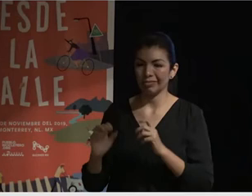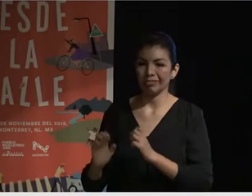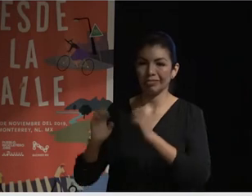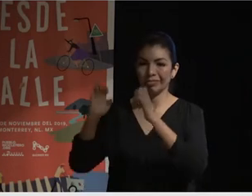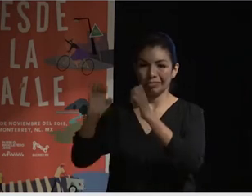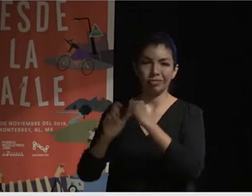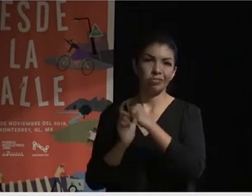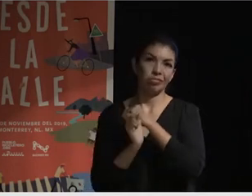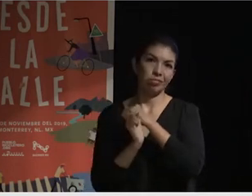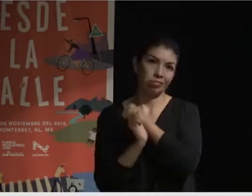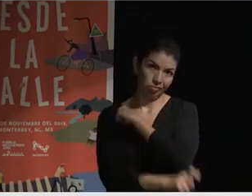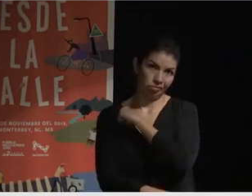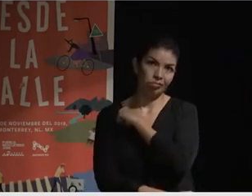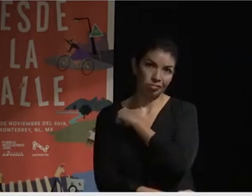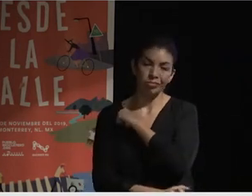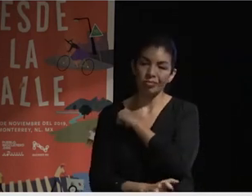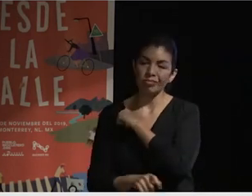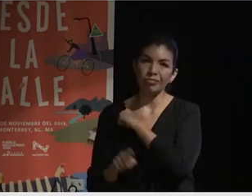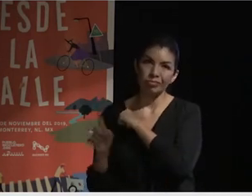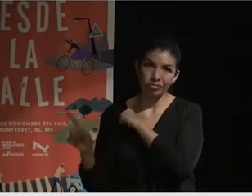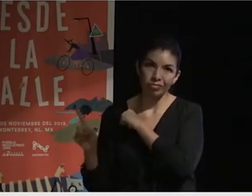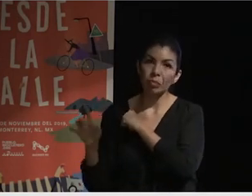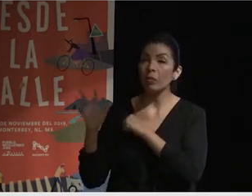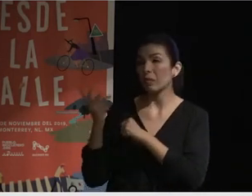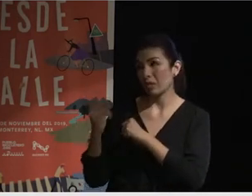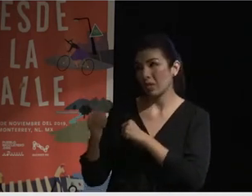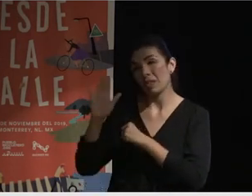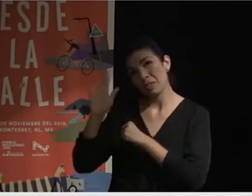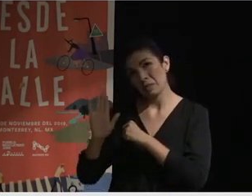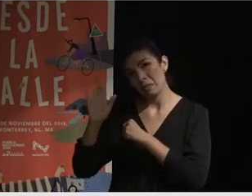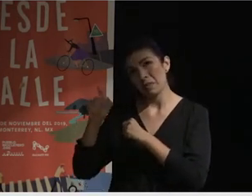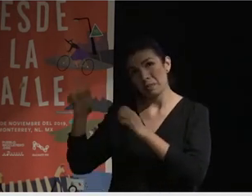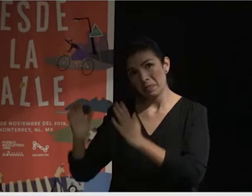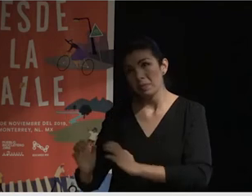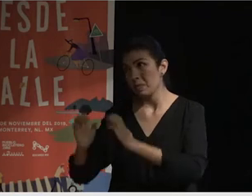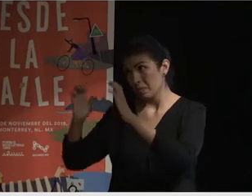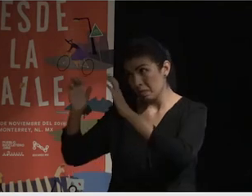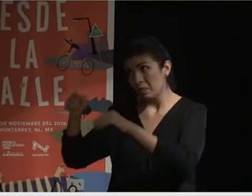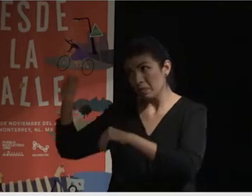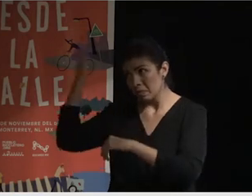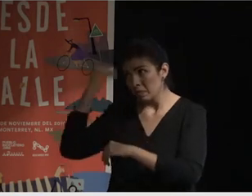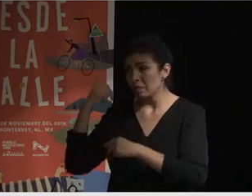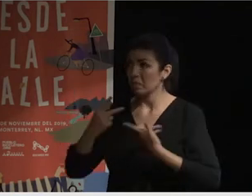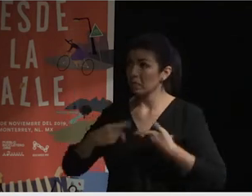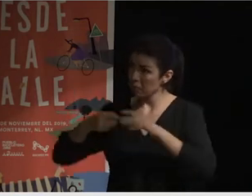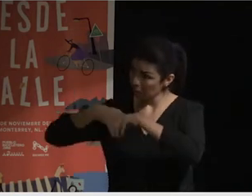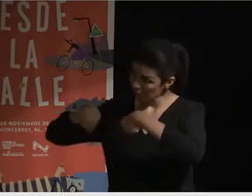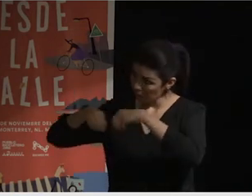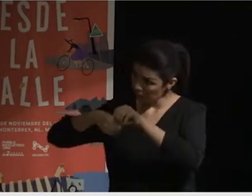graves que afectan, sobre todo a la hora de lanzar a la gente, de sacar a la gente de su casa. Nosotros